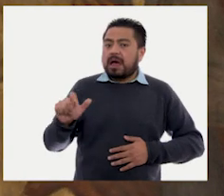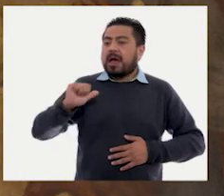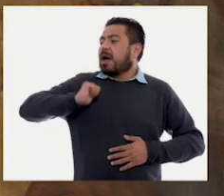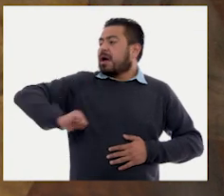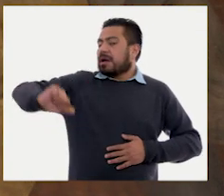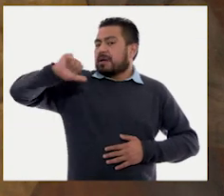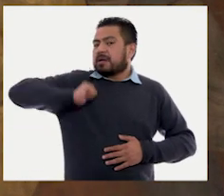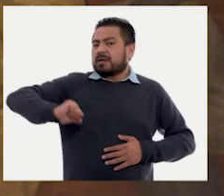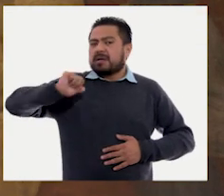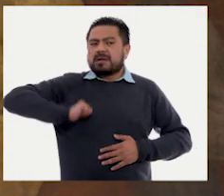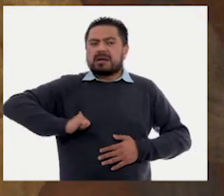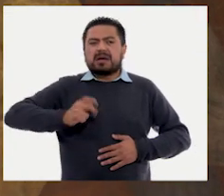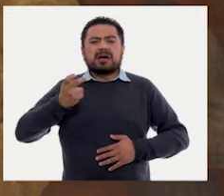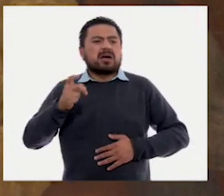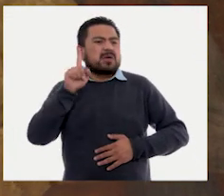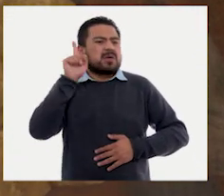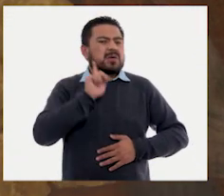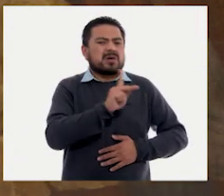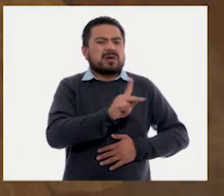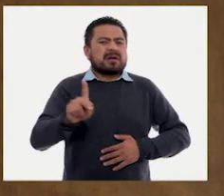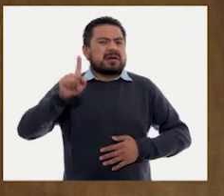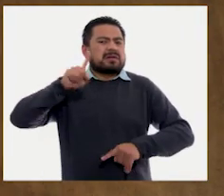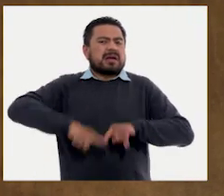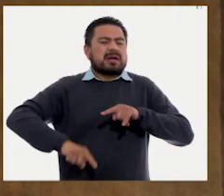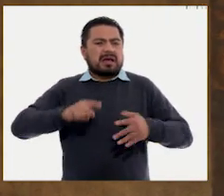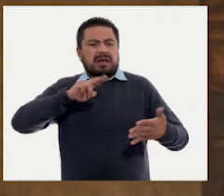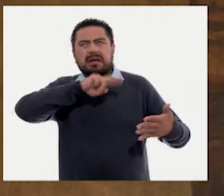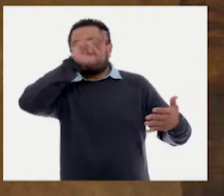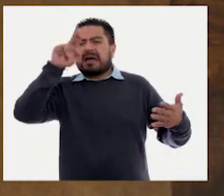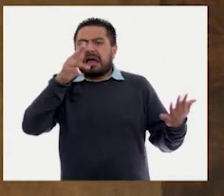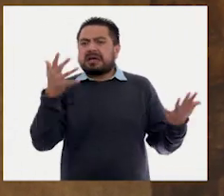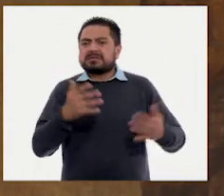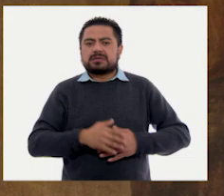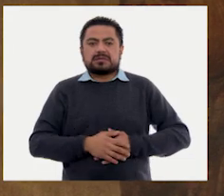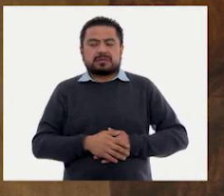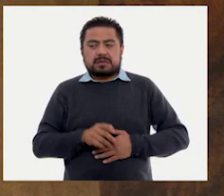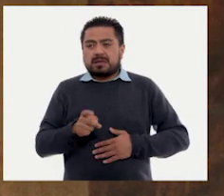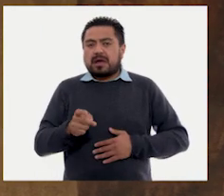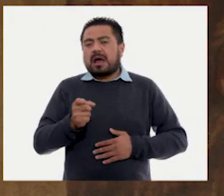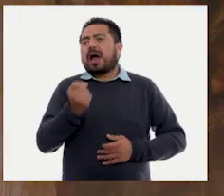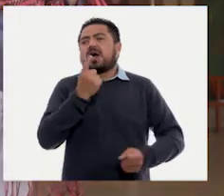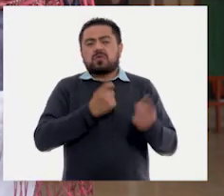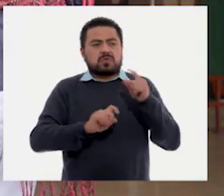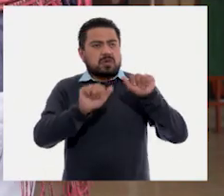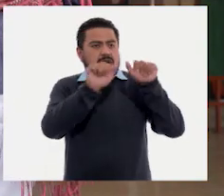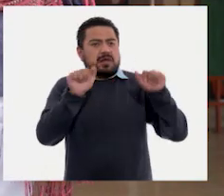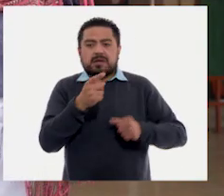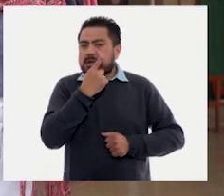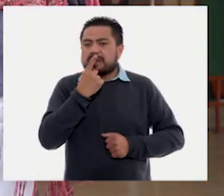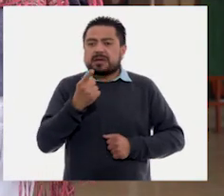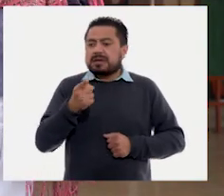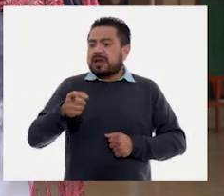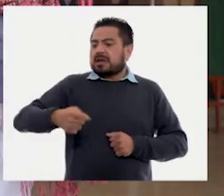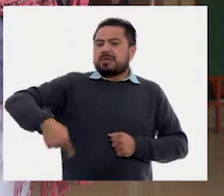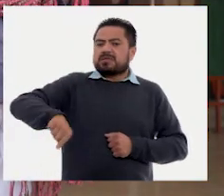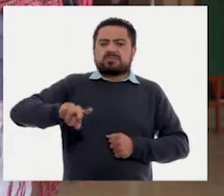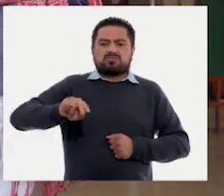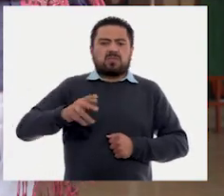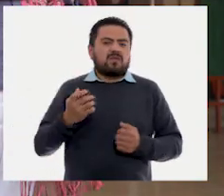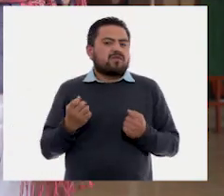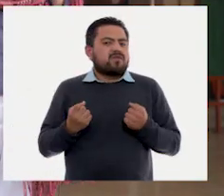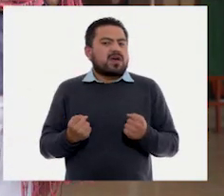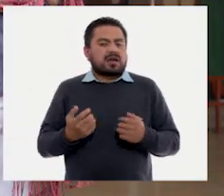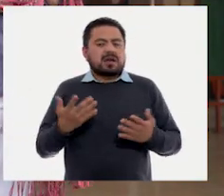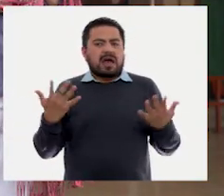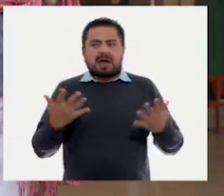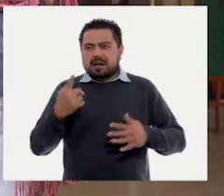estaban prácticamente vetadas las mujeres para que hicieran murales. Los hombres artistas decían que ellas no podían, no tenían la fuerza física